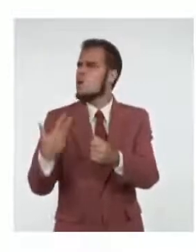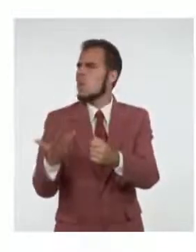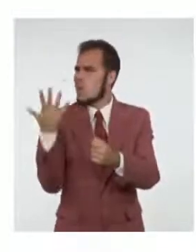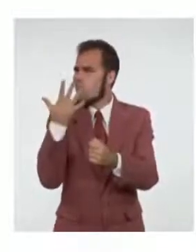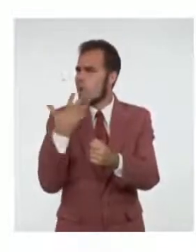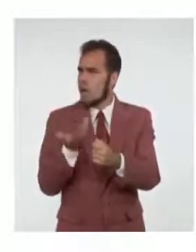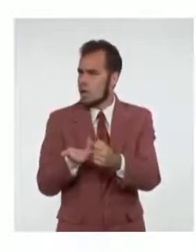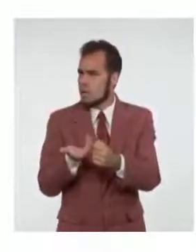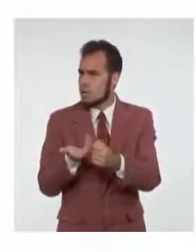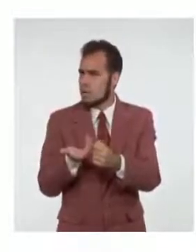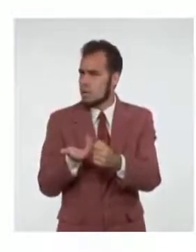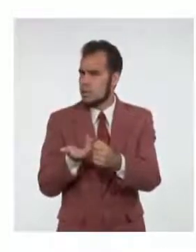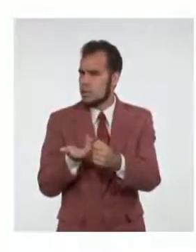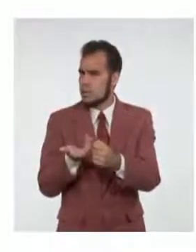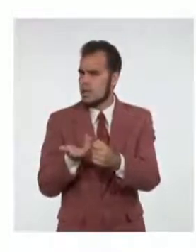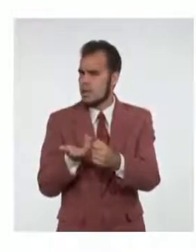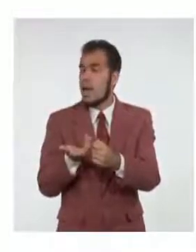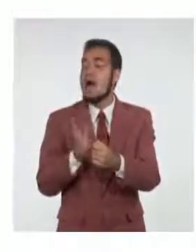Perdón, no.